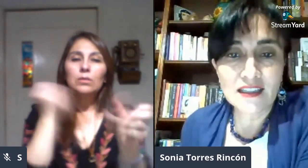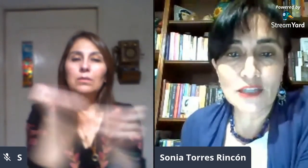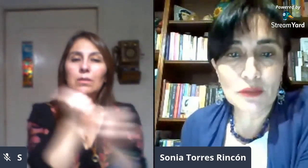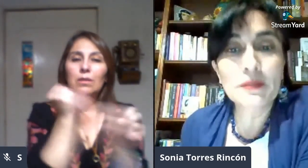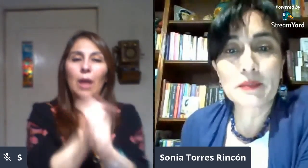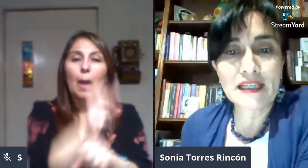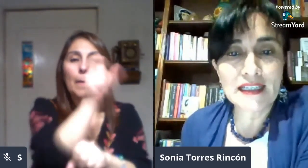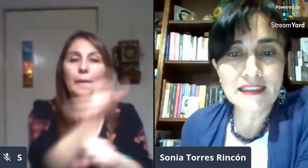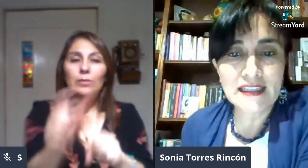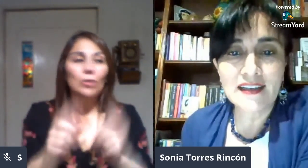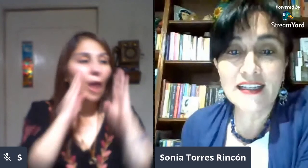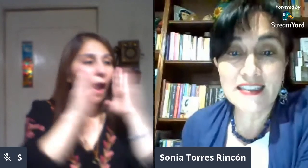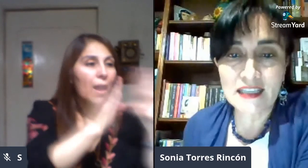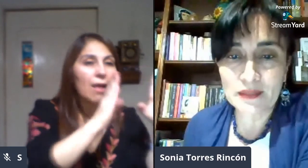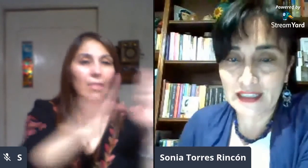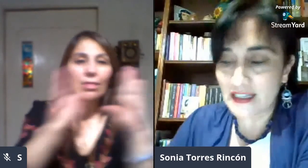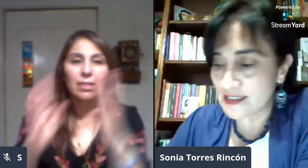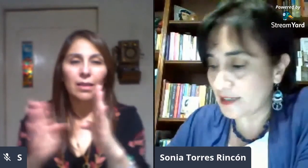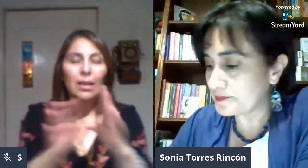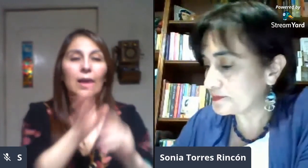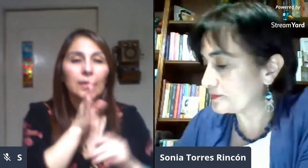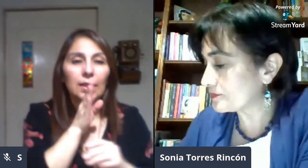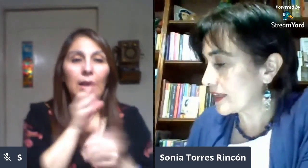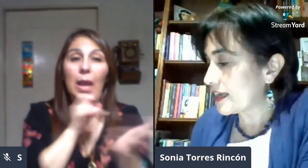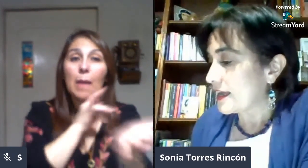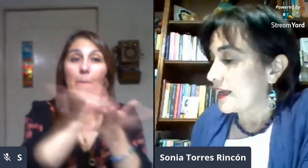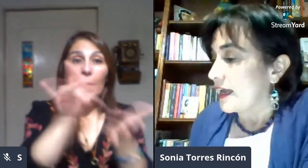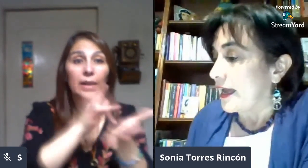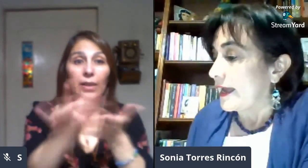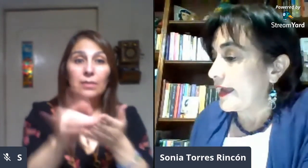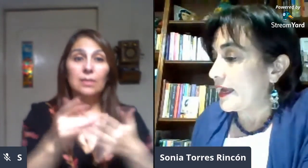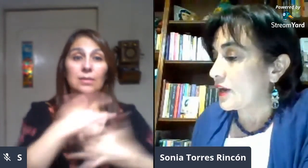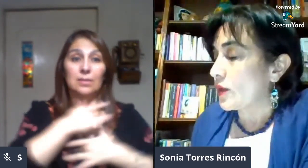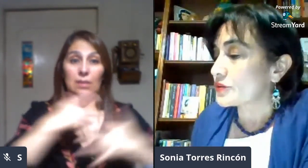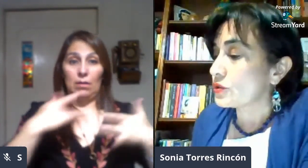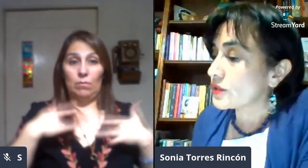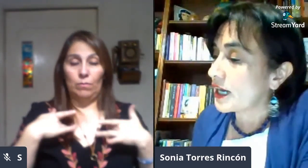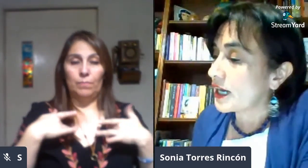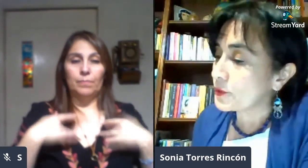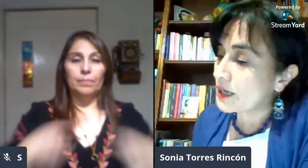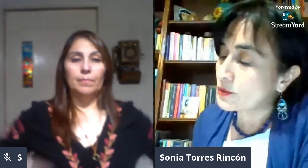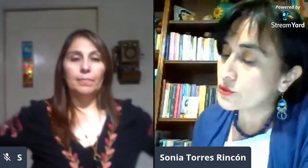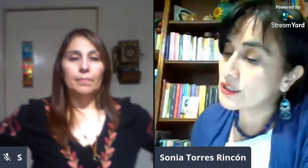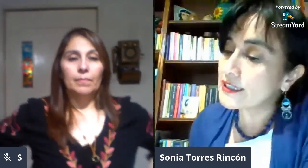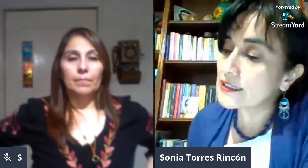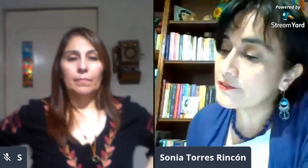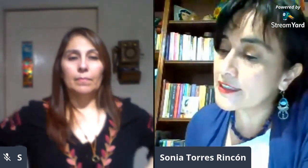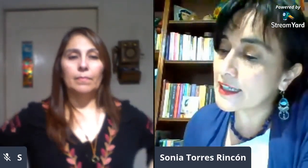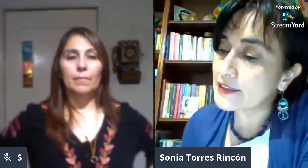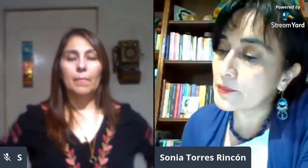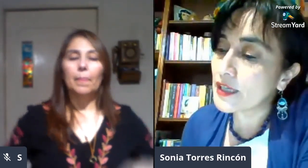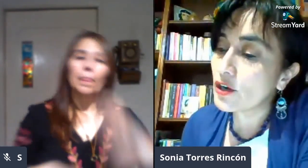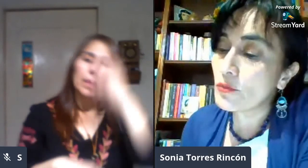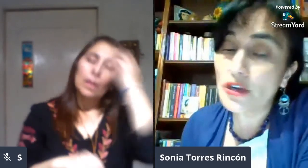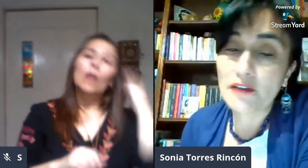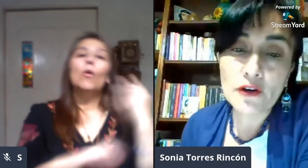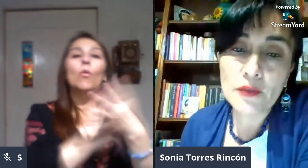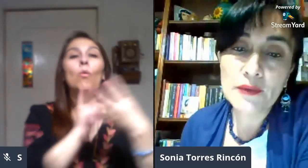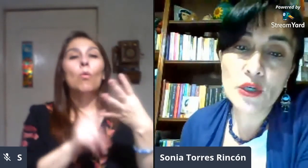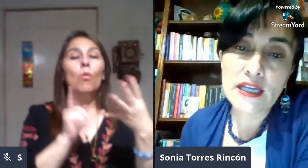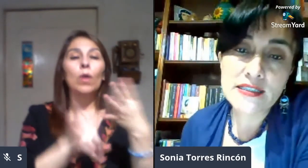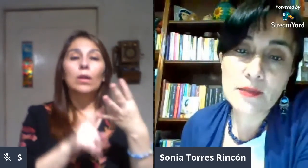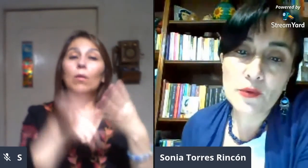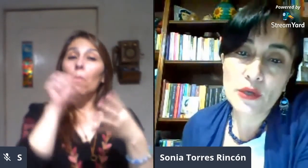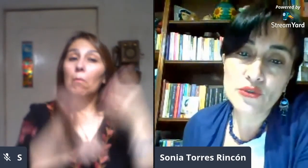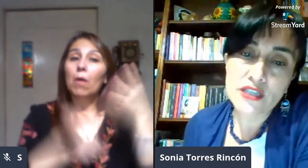que está atendiendo en primera línea esta emergencia. En cuarto lugar, podríamos identificar también como una